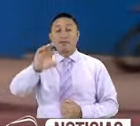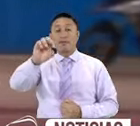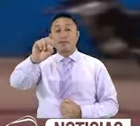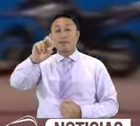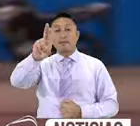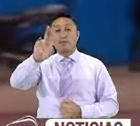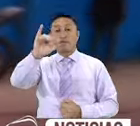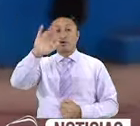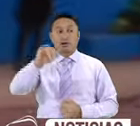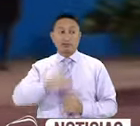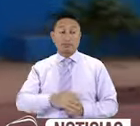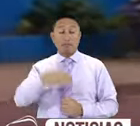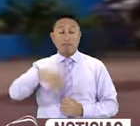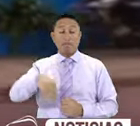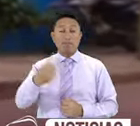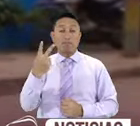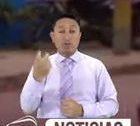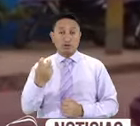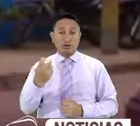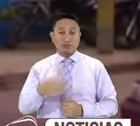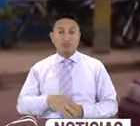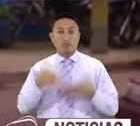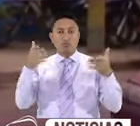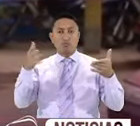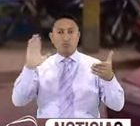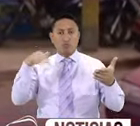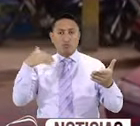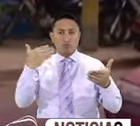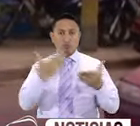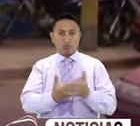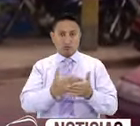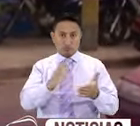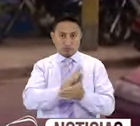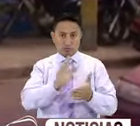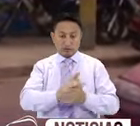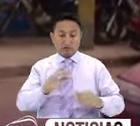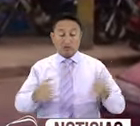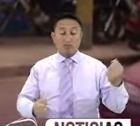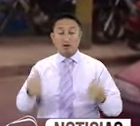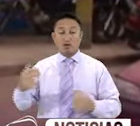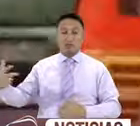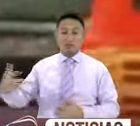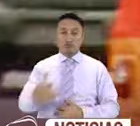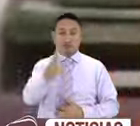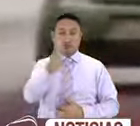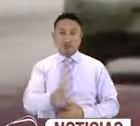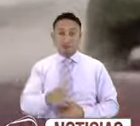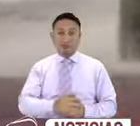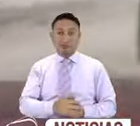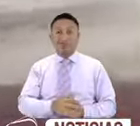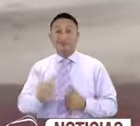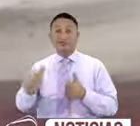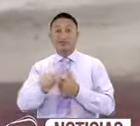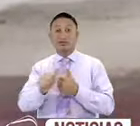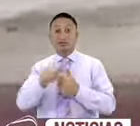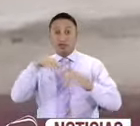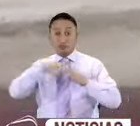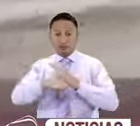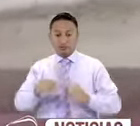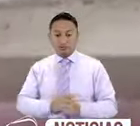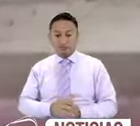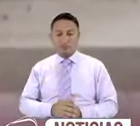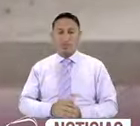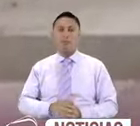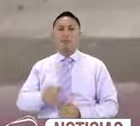este miércoles, los maestros llegaron hasta el plantel a bordo de un vehículo. A pocos metros de ingresar fueron sometidos por